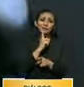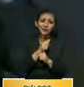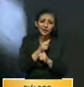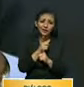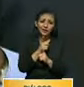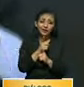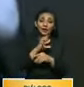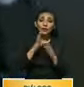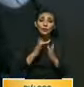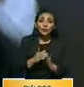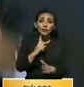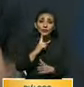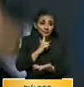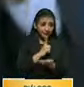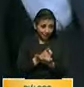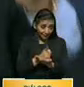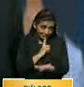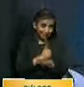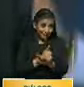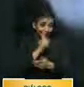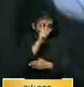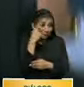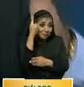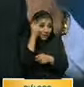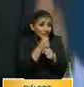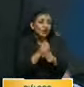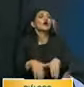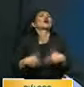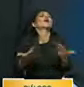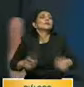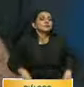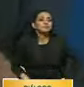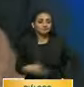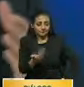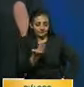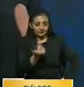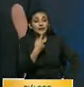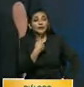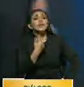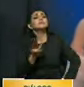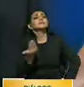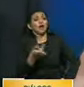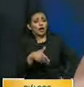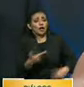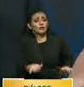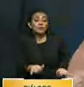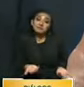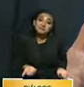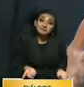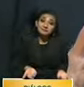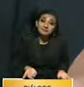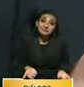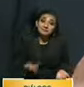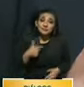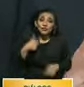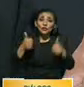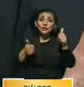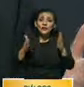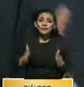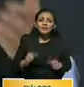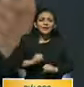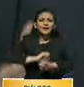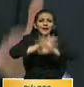le digan cómo se van a generar los empleos. Nuestra candidatura ha sido muy